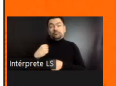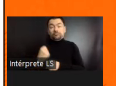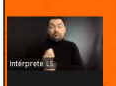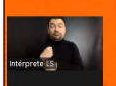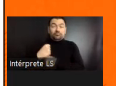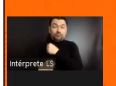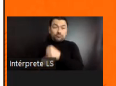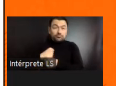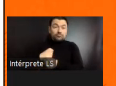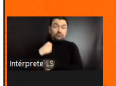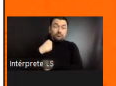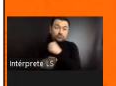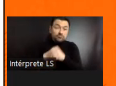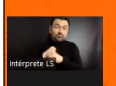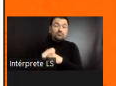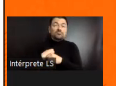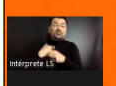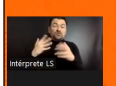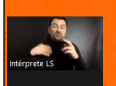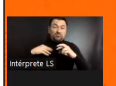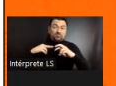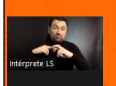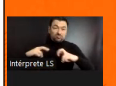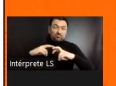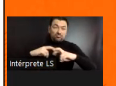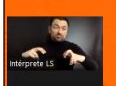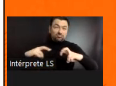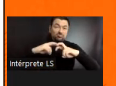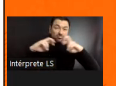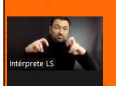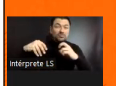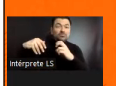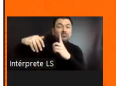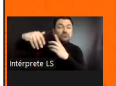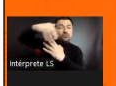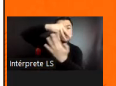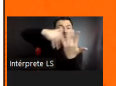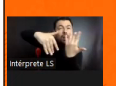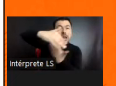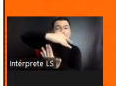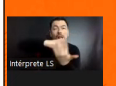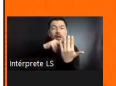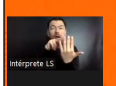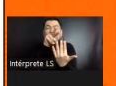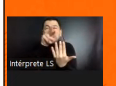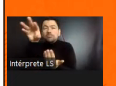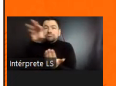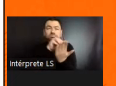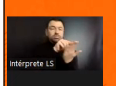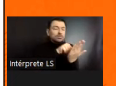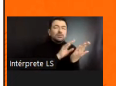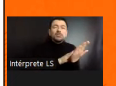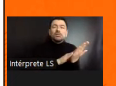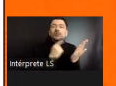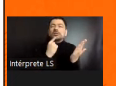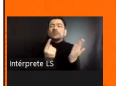estudios sociológicos que hablaban de cómo era importante un abordaje creativo entre los miembros